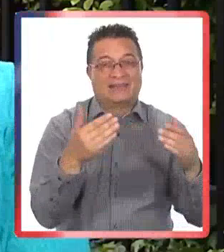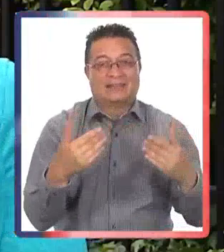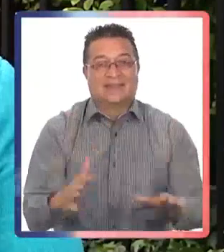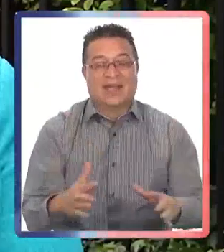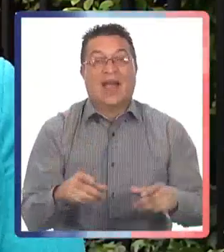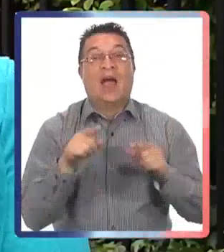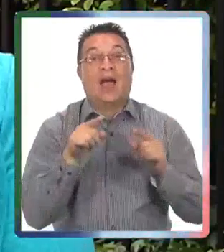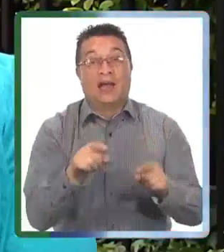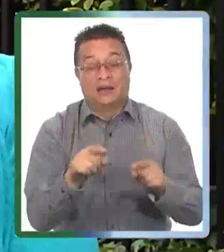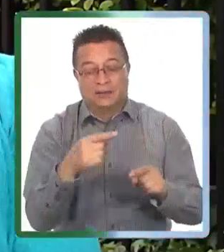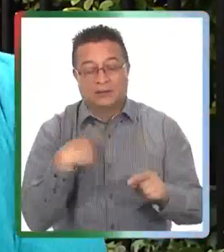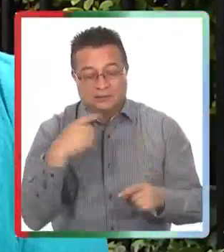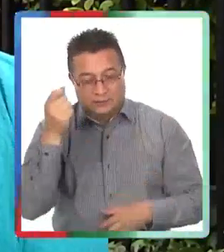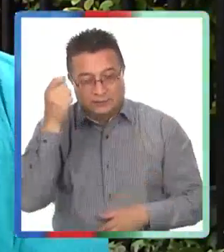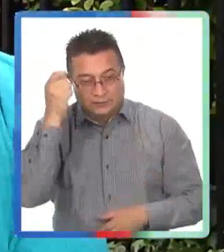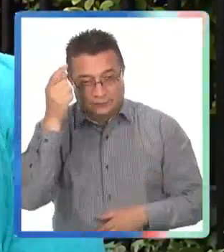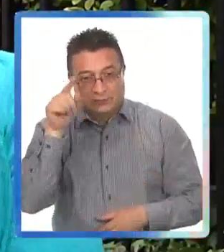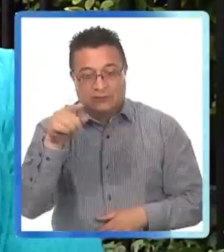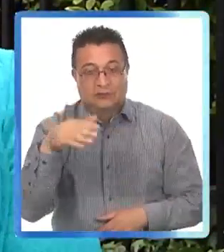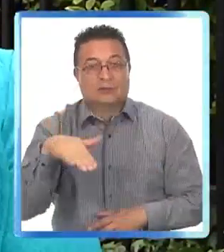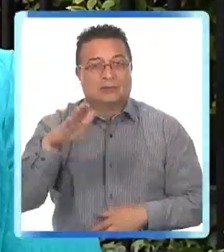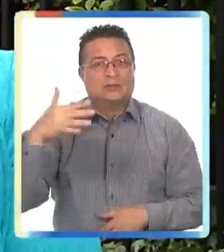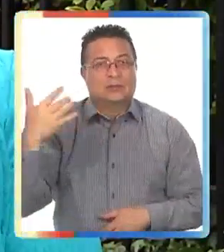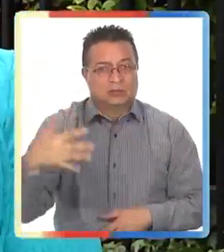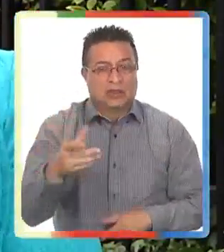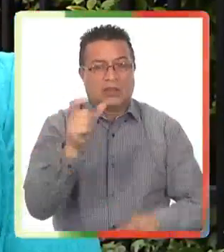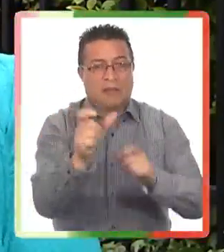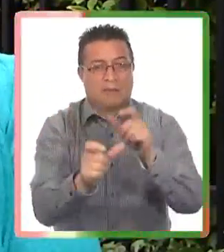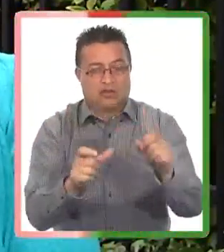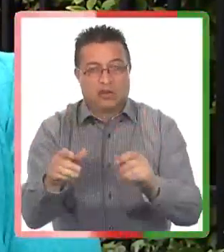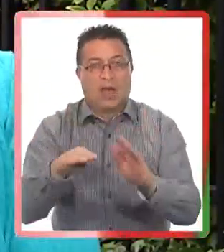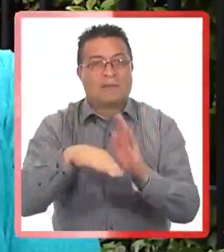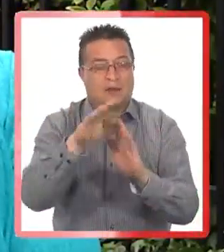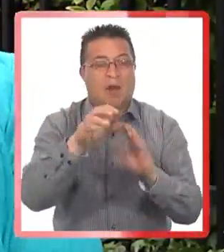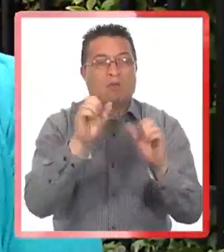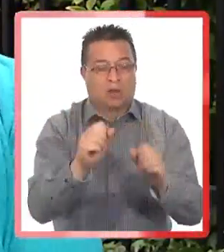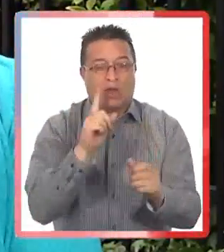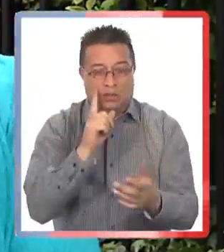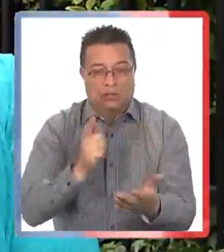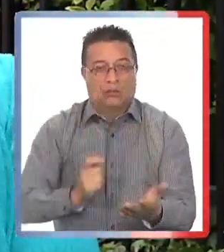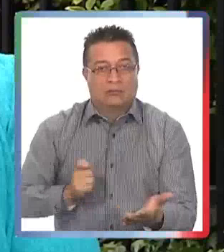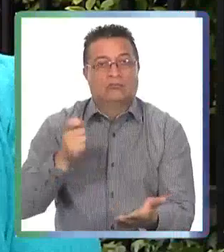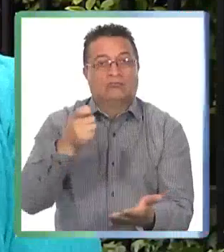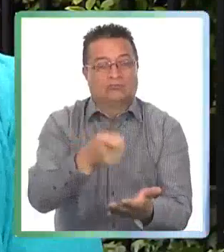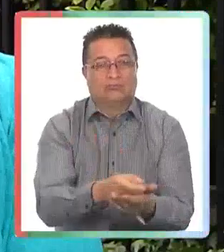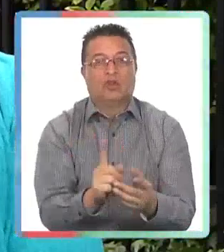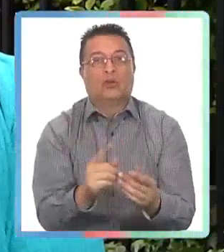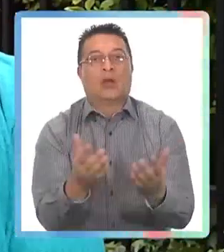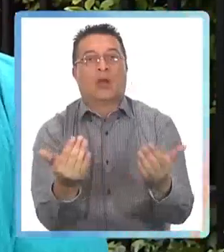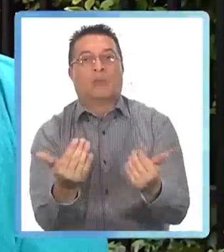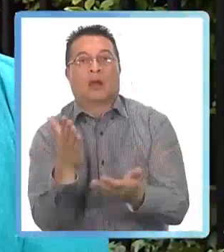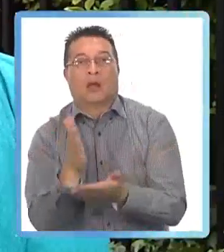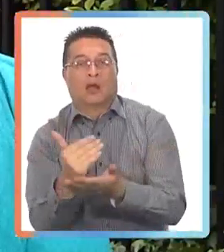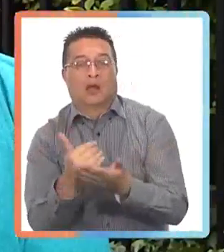adelantado en el sentido de entendiendo también la prioridad que es para las personas mayores poder contar con los recursos, que no tengan que estar esperando hasta mediados de